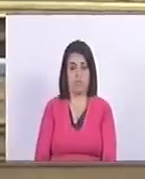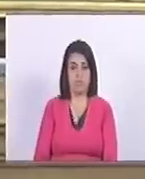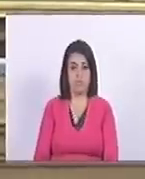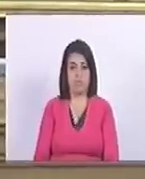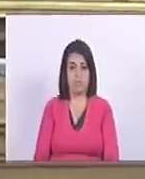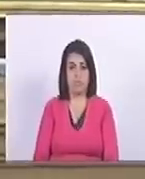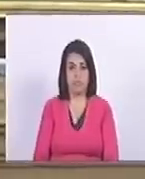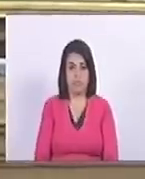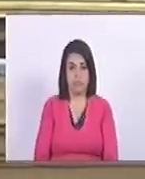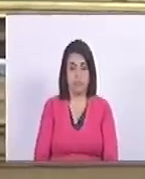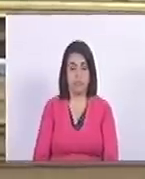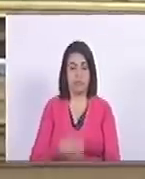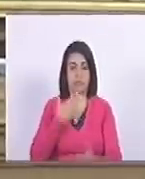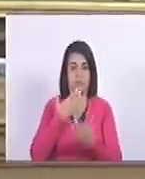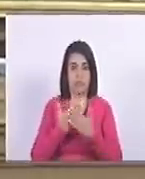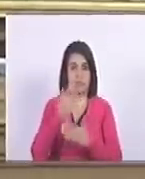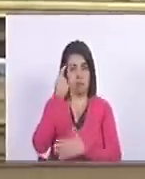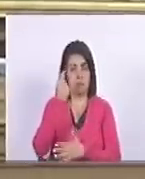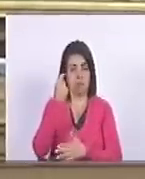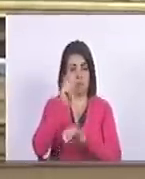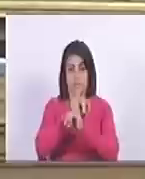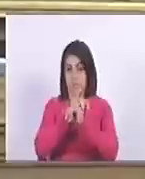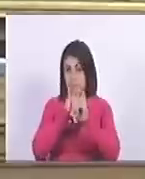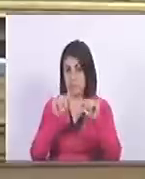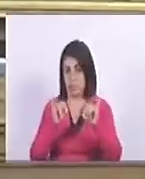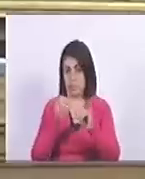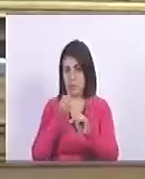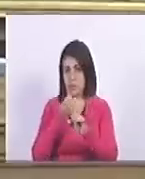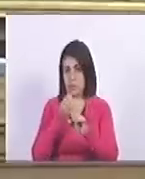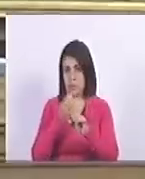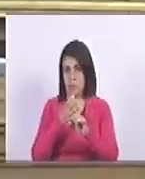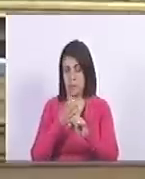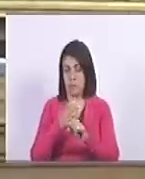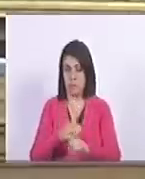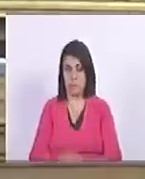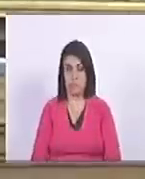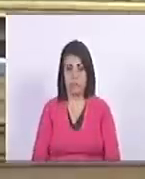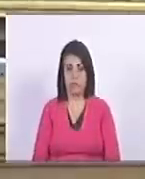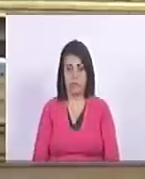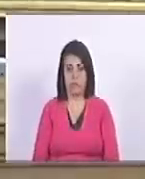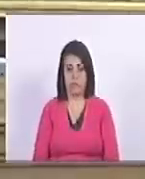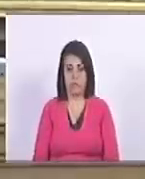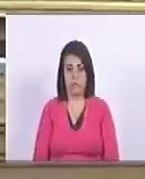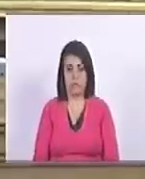Gracias, diputado. No tenemos a nadie más anotado en derecho de palabra.